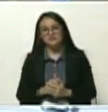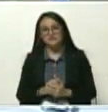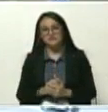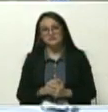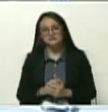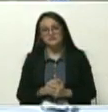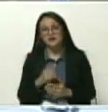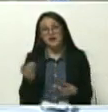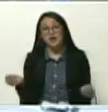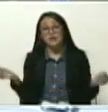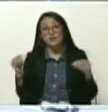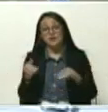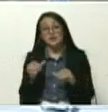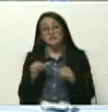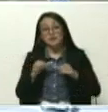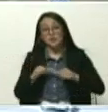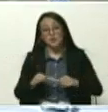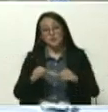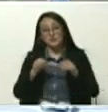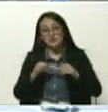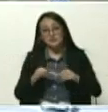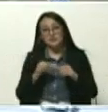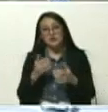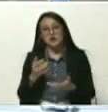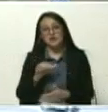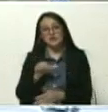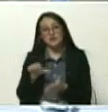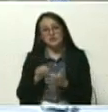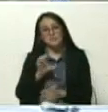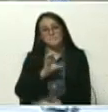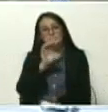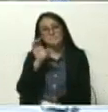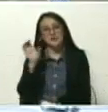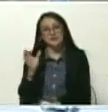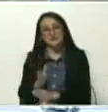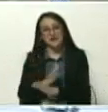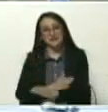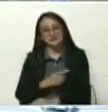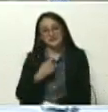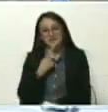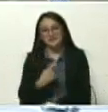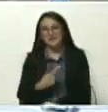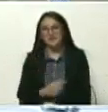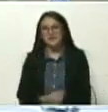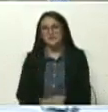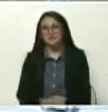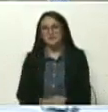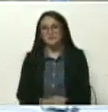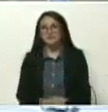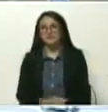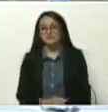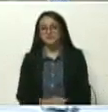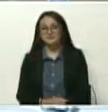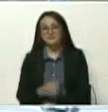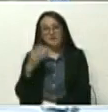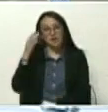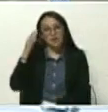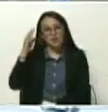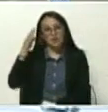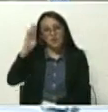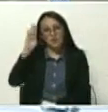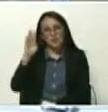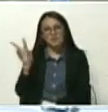Ese acuerdo va a continuar, donde están los países que ya hemos mencionado en el comunicado, Cuba,